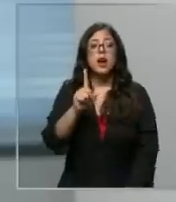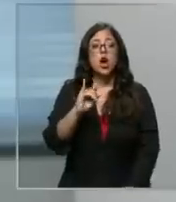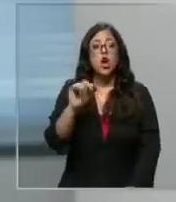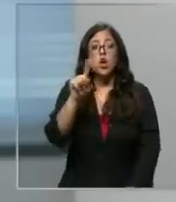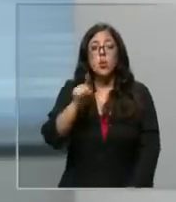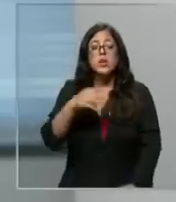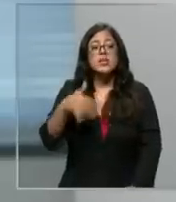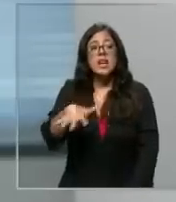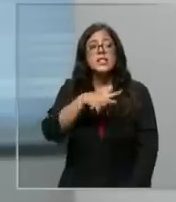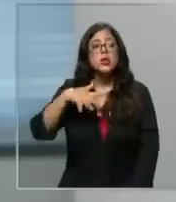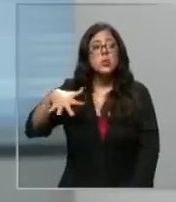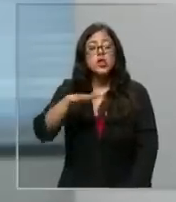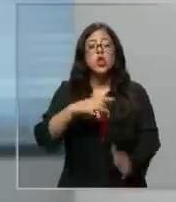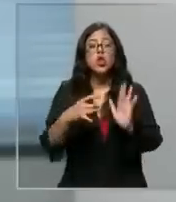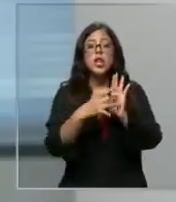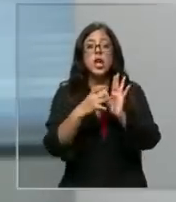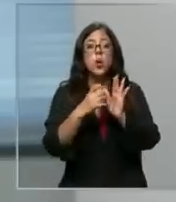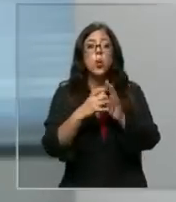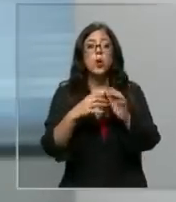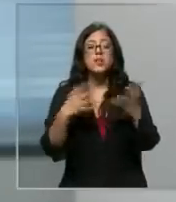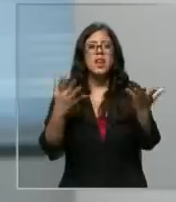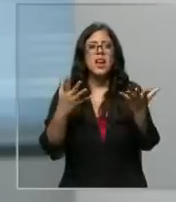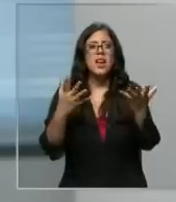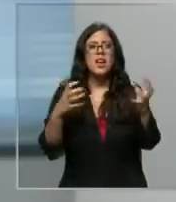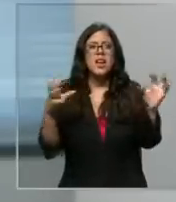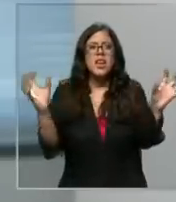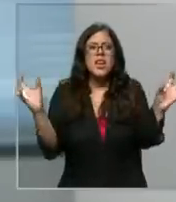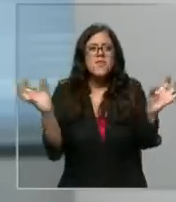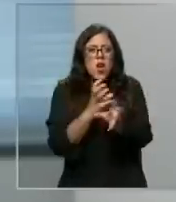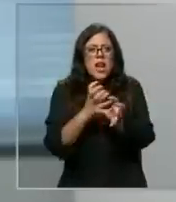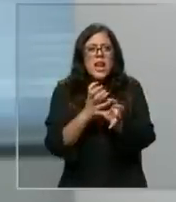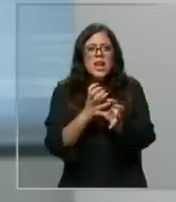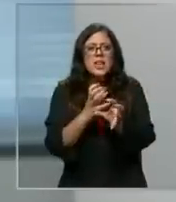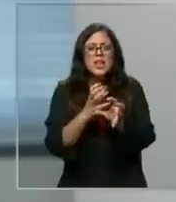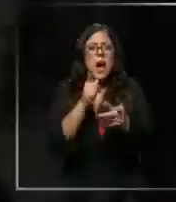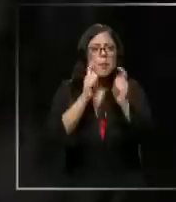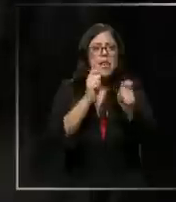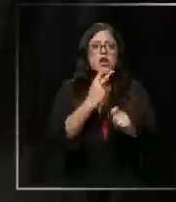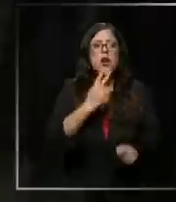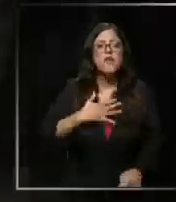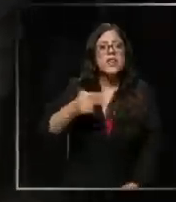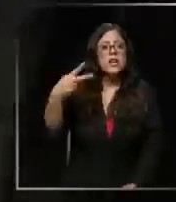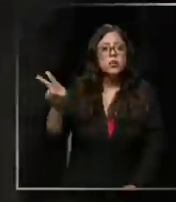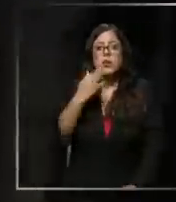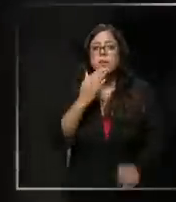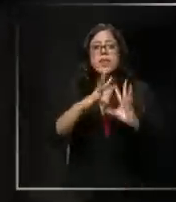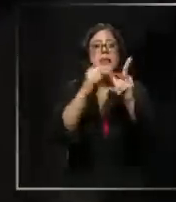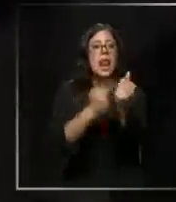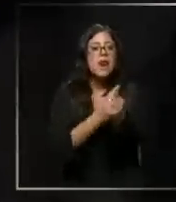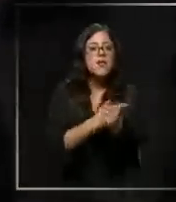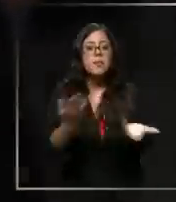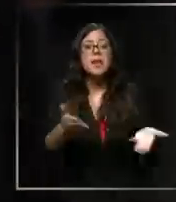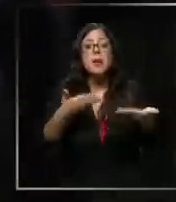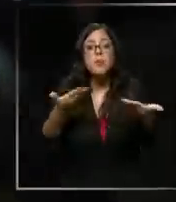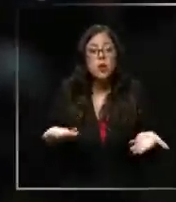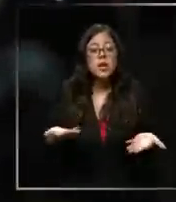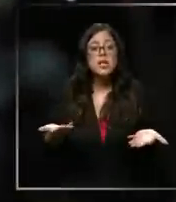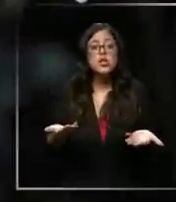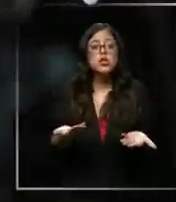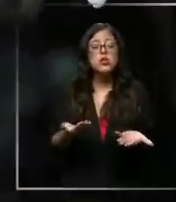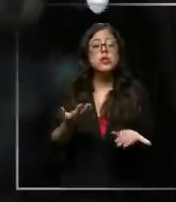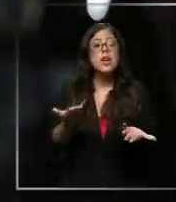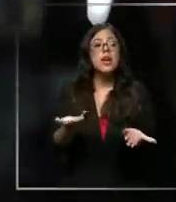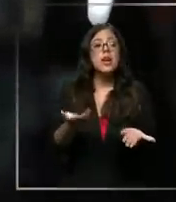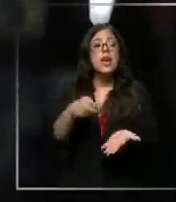una expuesta una situación de delincuencia extrema donde estaba el riesgo de su propia vida la de su familia y por lo mismo estamos ya no y